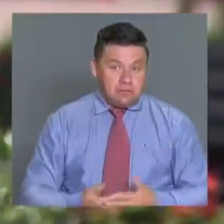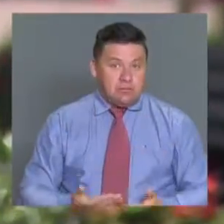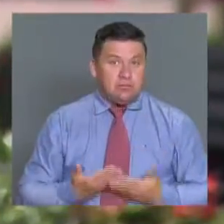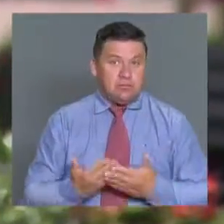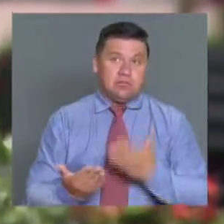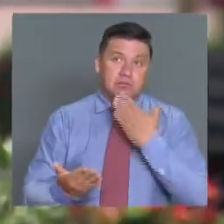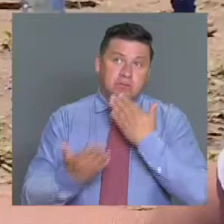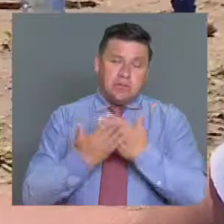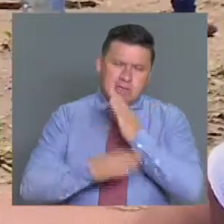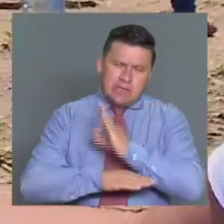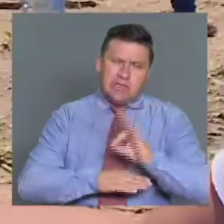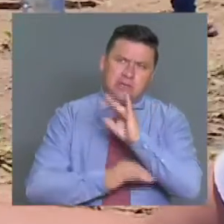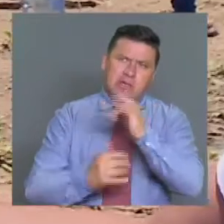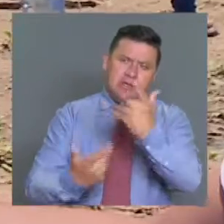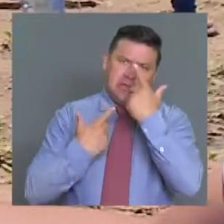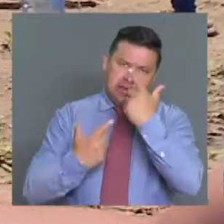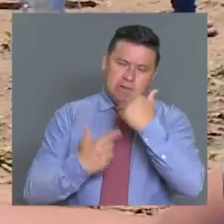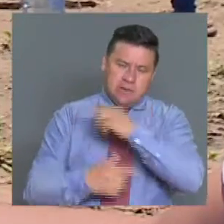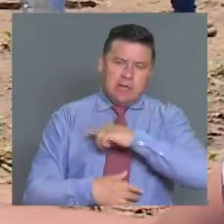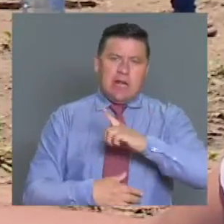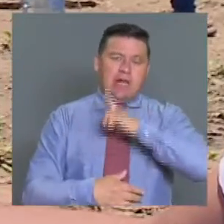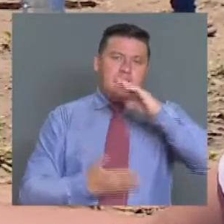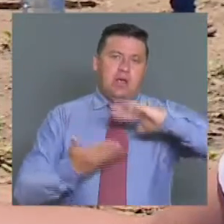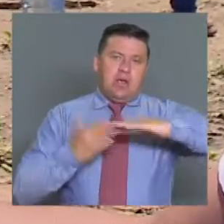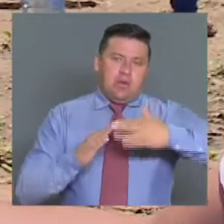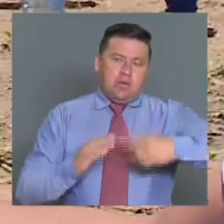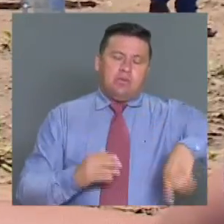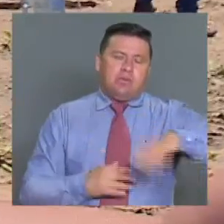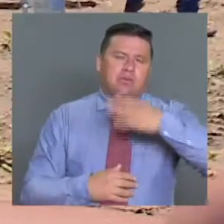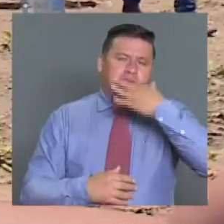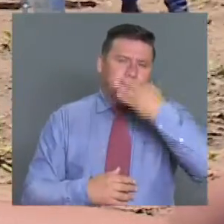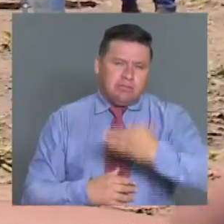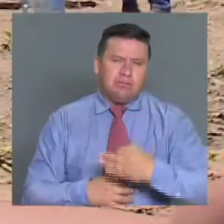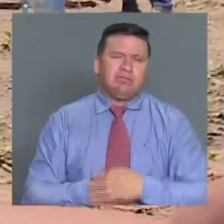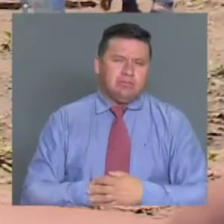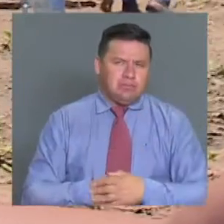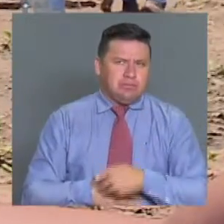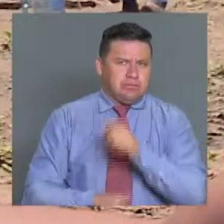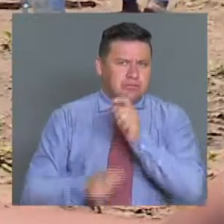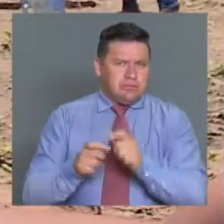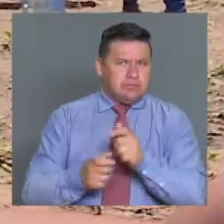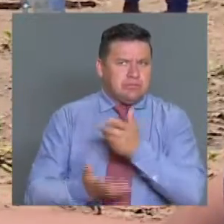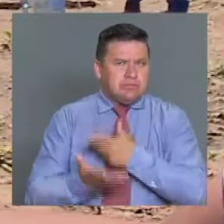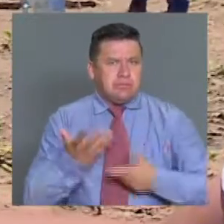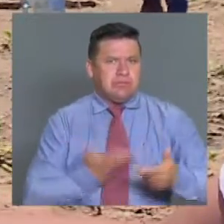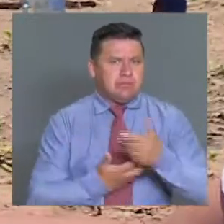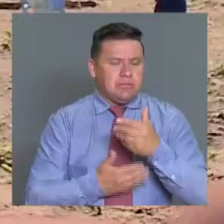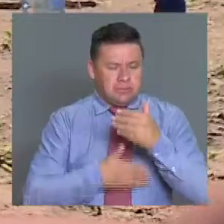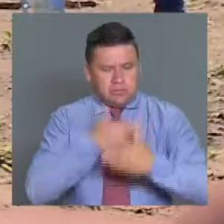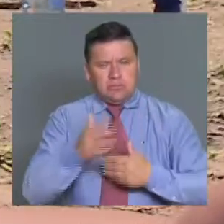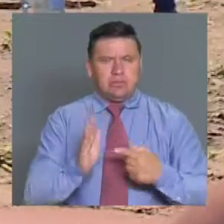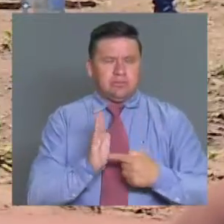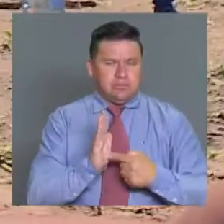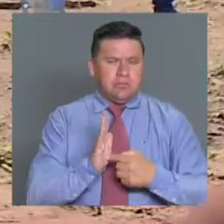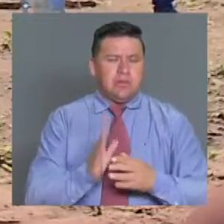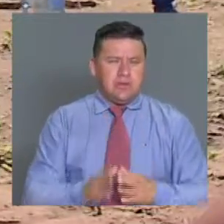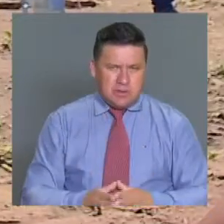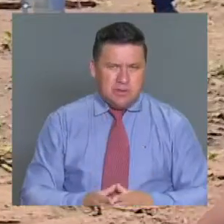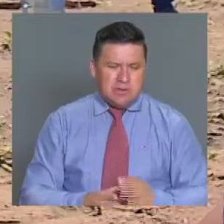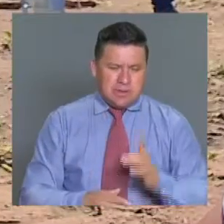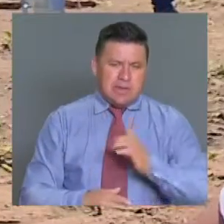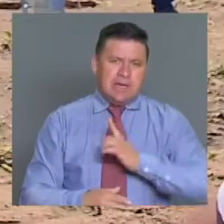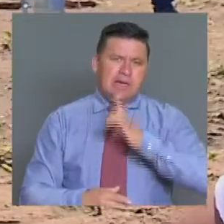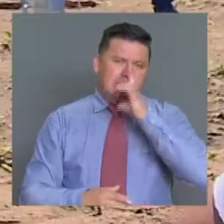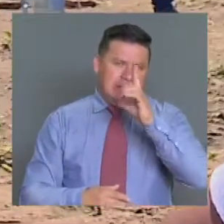gracias a algunas capacitaciones a nuestros líderes comunales y verdad que ellos han sido personas muy receptivas ante estos procesos de